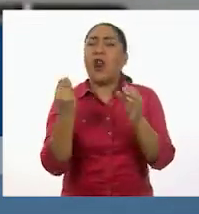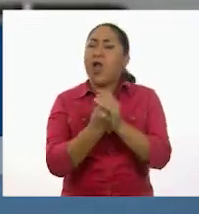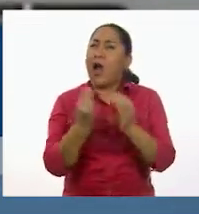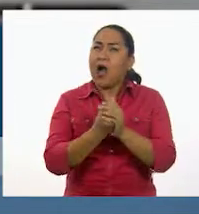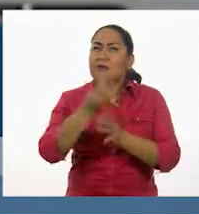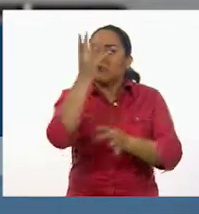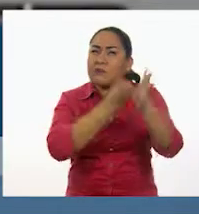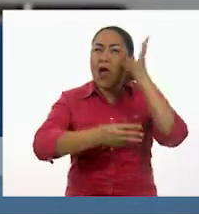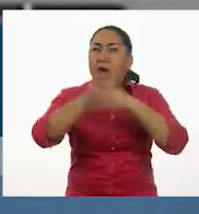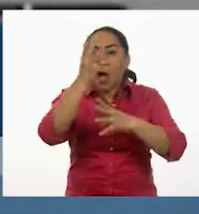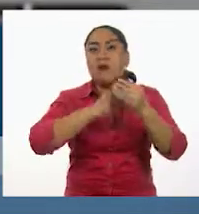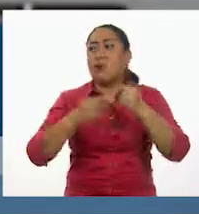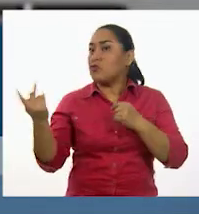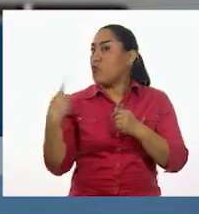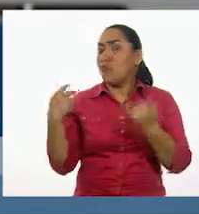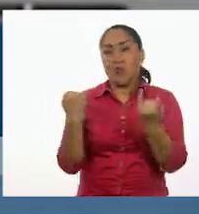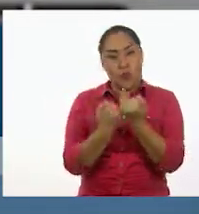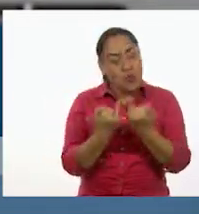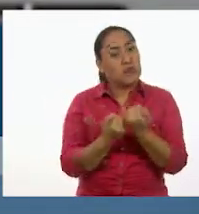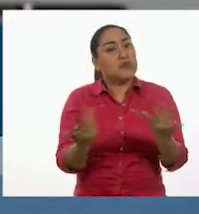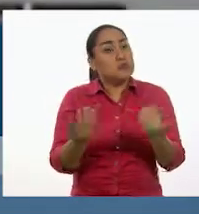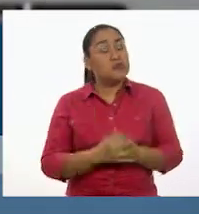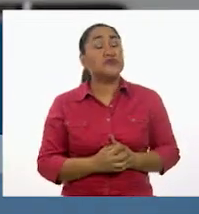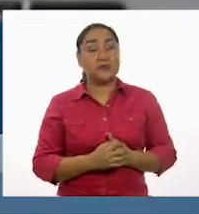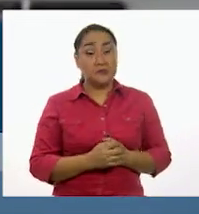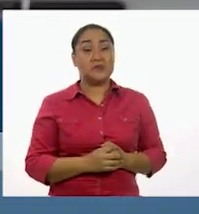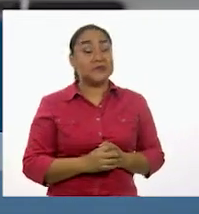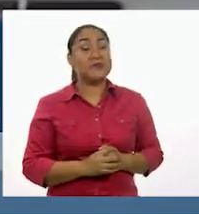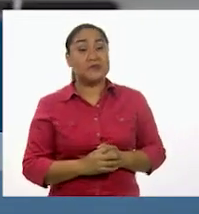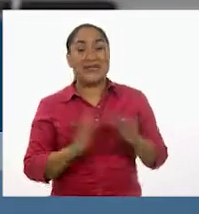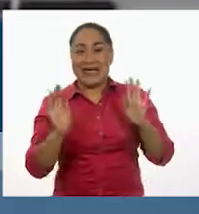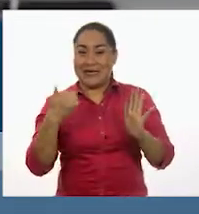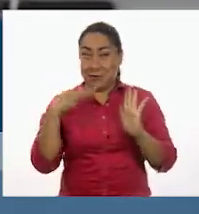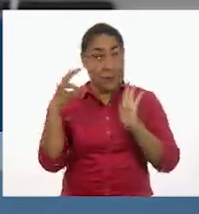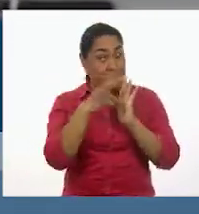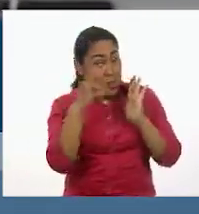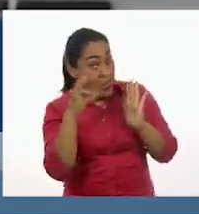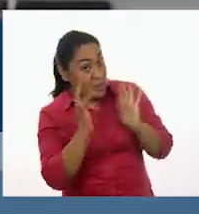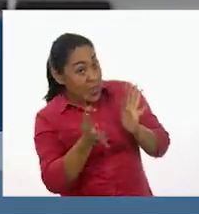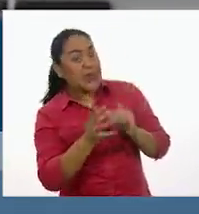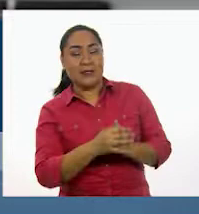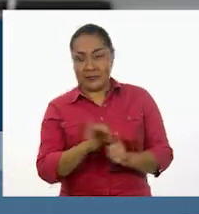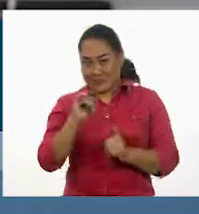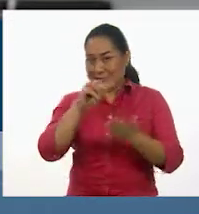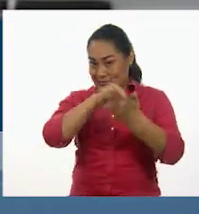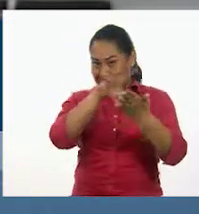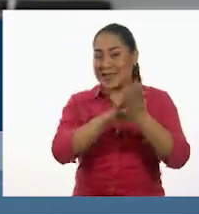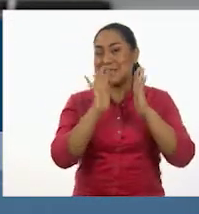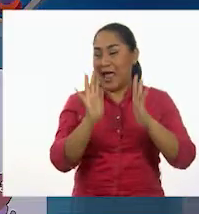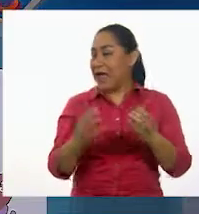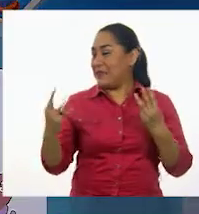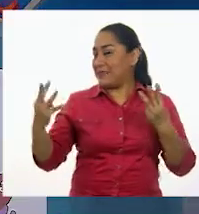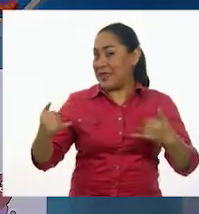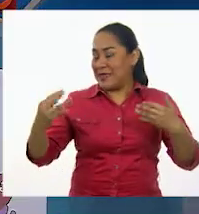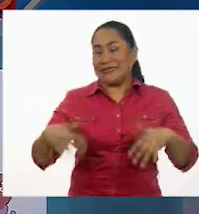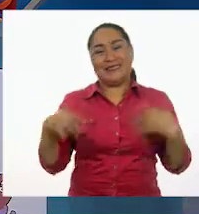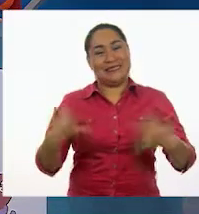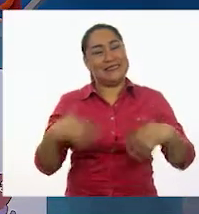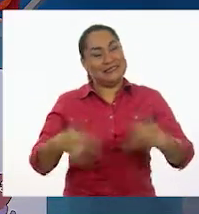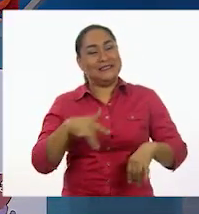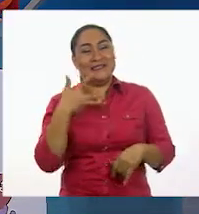sobre estas clases y muy bien. Ya Ya anotamos tengo tu un punto más, ¿verdad? Sí, ya lo anotamos. Muy bien, Ton.